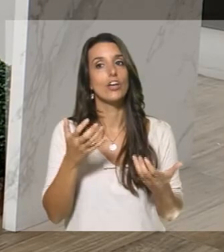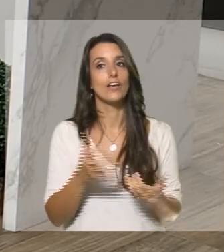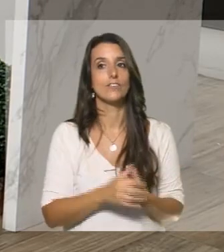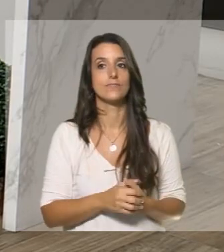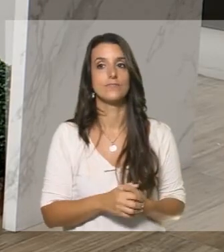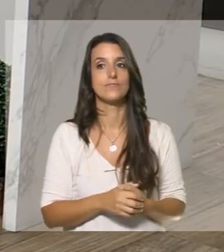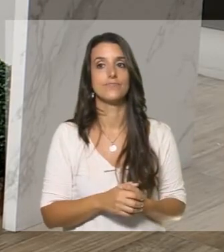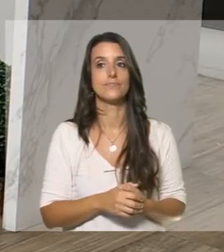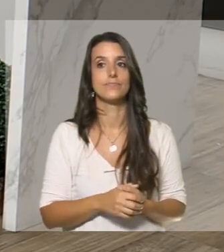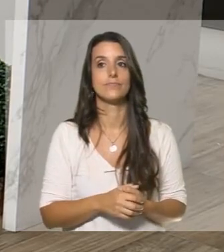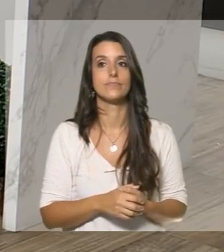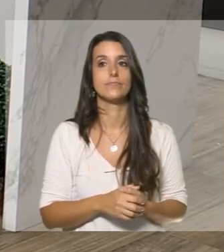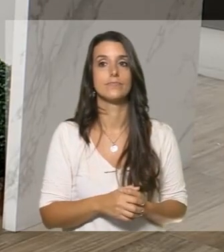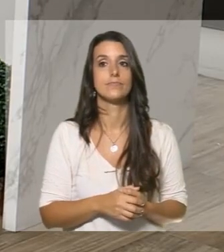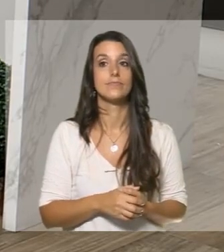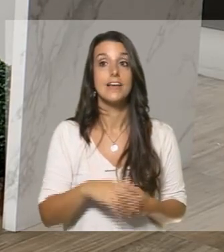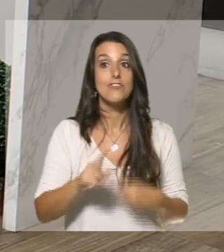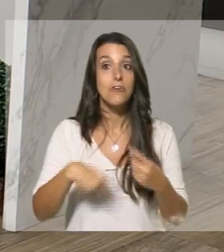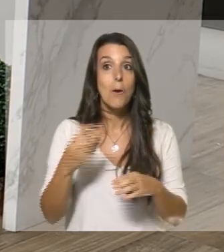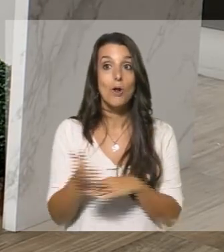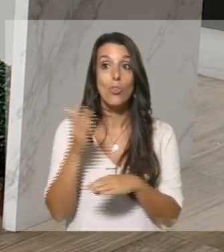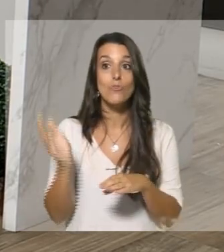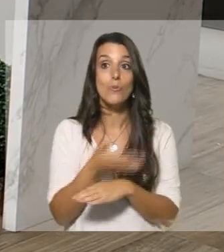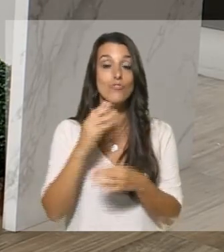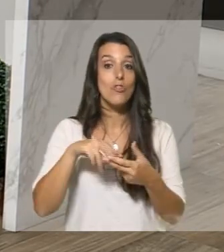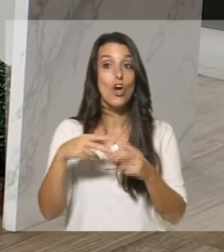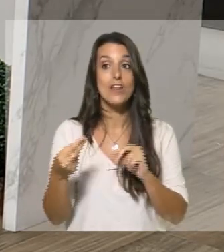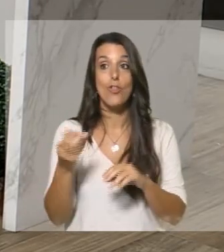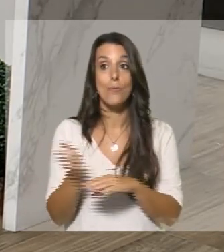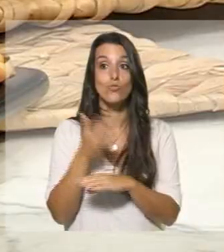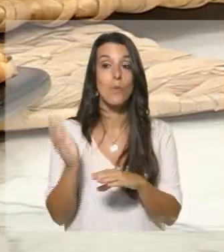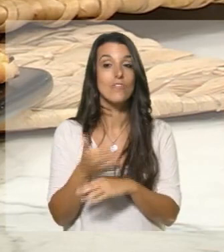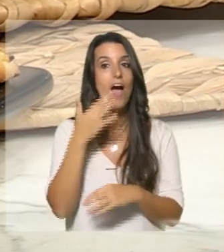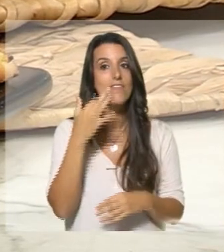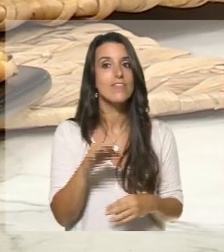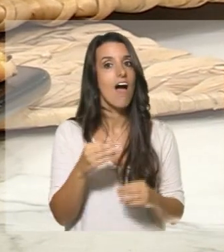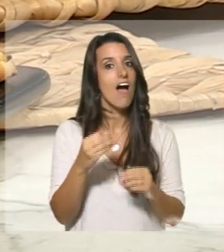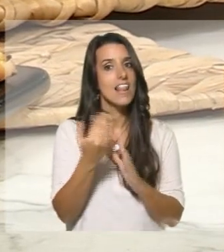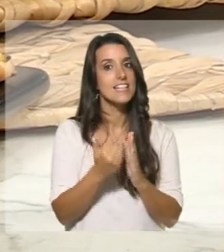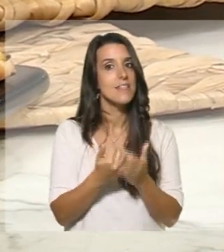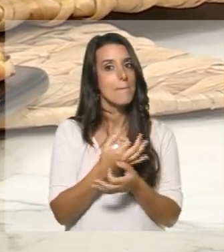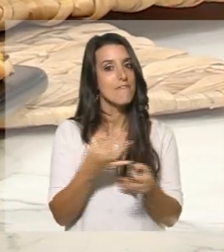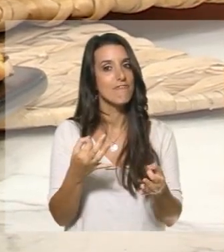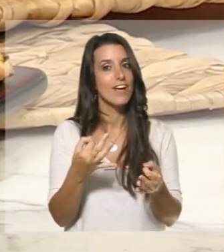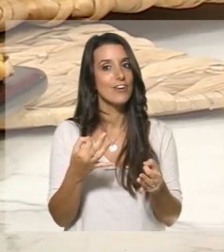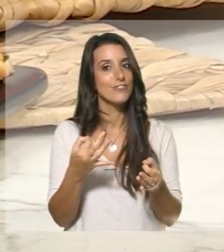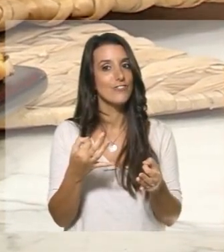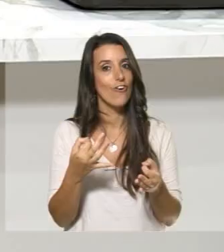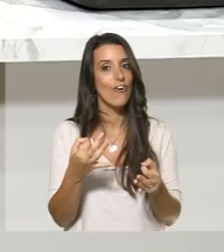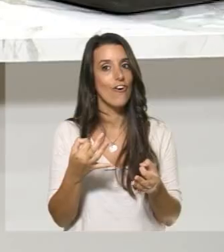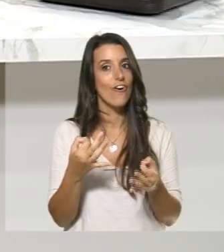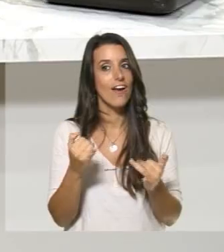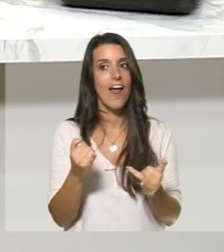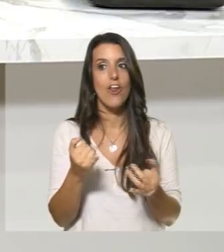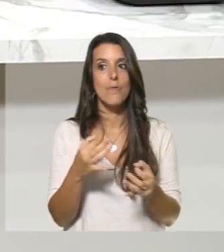la kitchen. Vamos para ahí. Y Marina seguía sacando los palitos torneados. La verdad, qué receta rendidora, rendidora. Marina. Muy